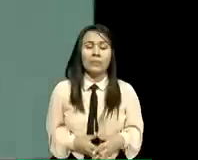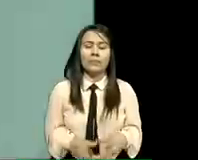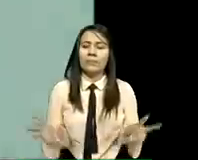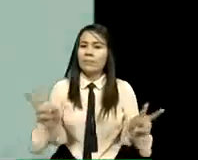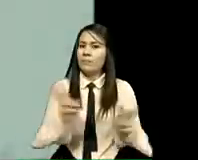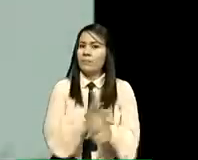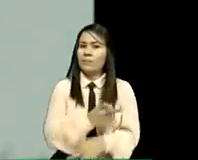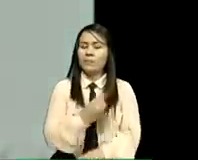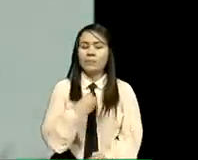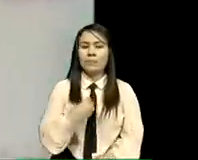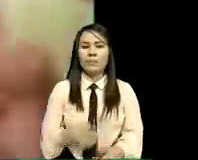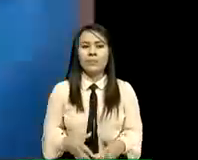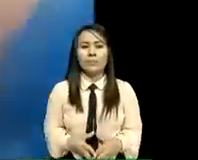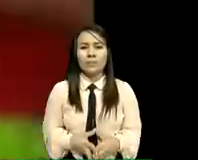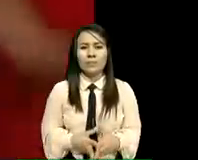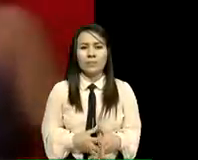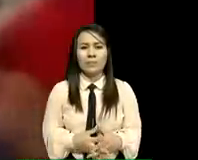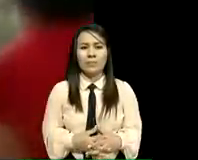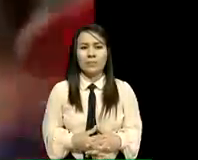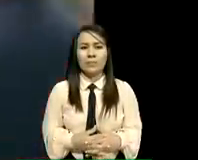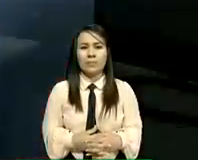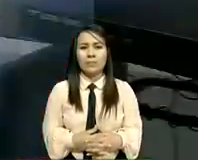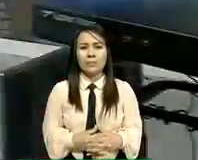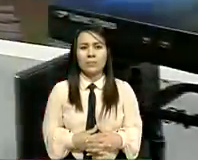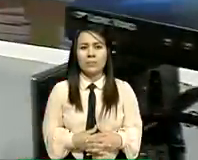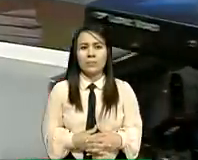Informó Adriana Peralta.